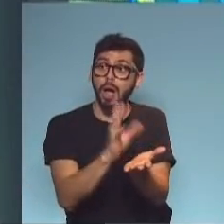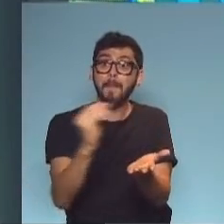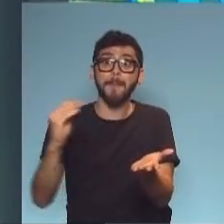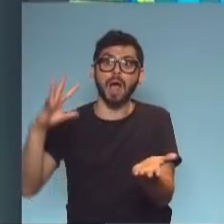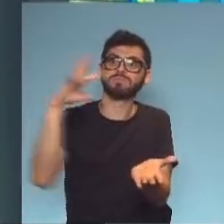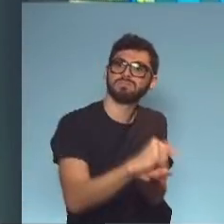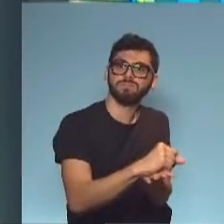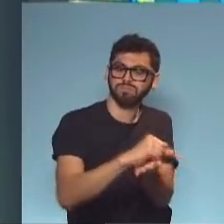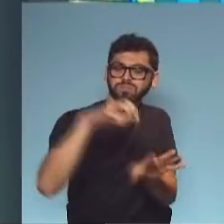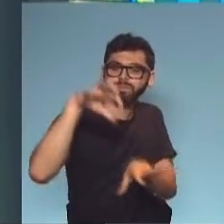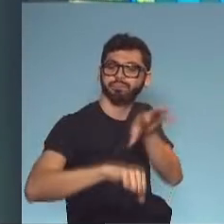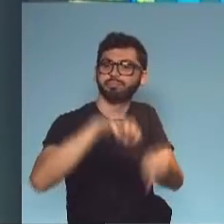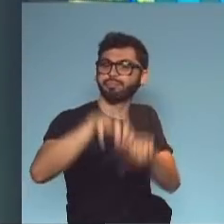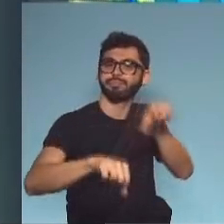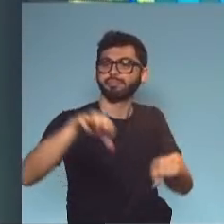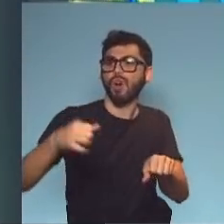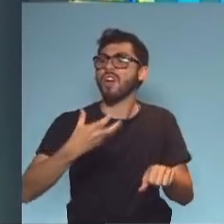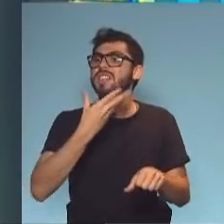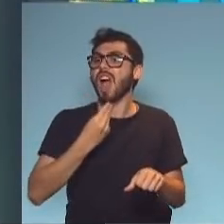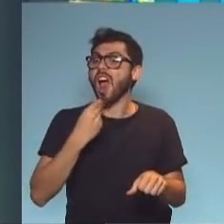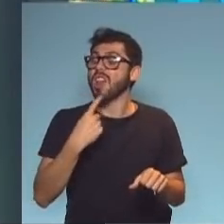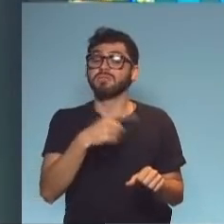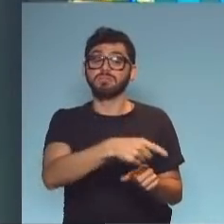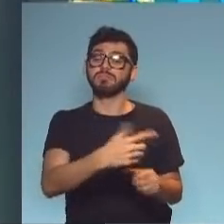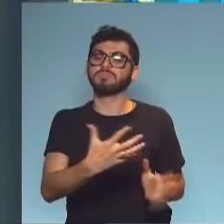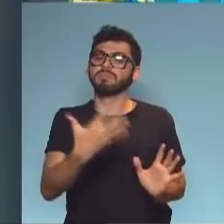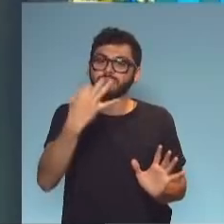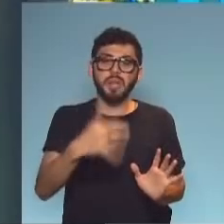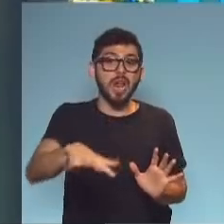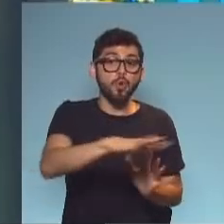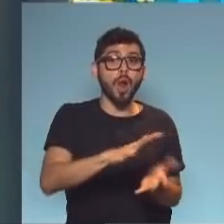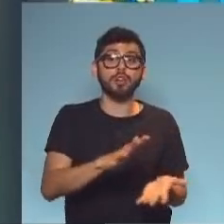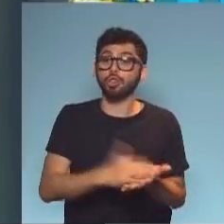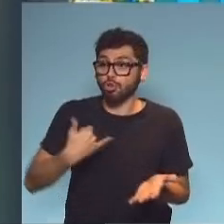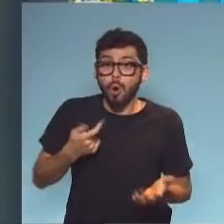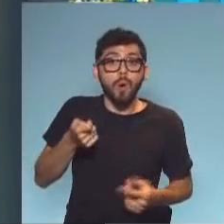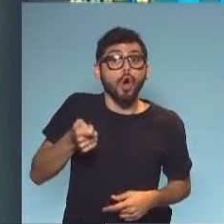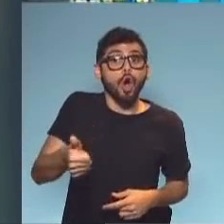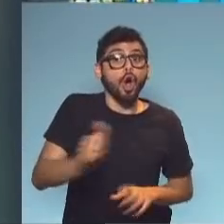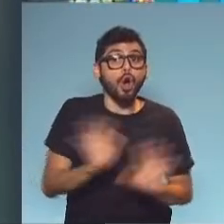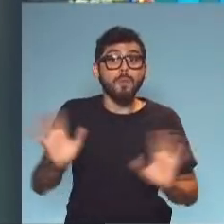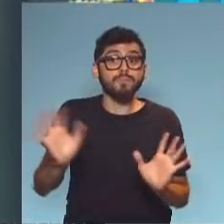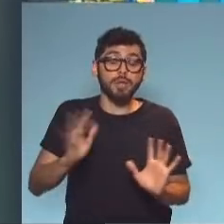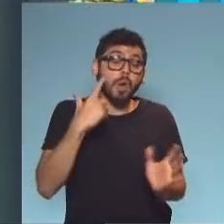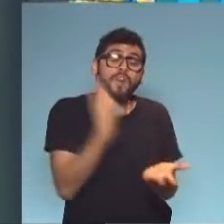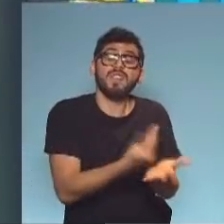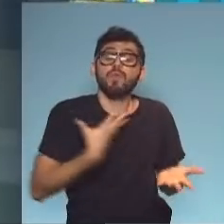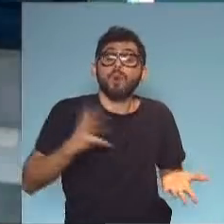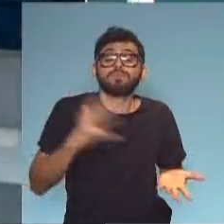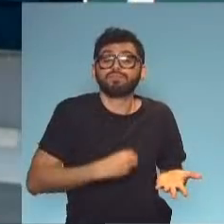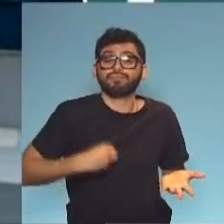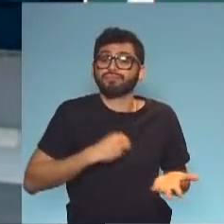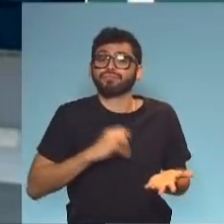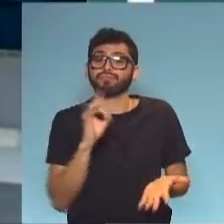que avancen aquellos israelíes que consideran que ellos compraron ese territorio, compraron esas tierras y tienen que ir ahí. Sabemos que esta es